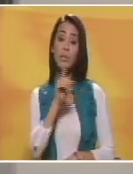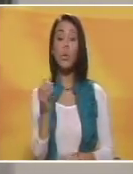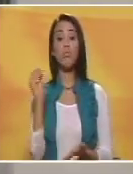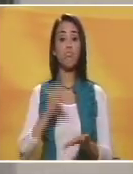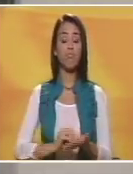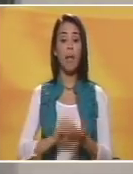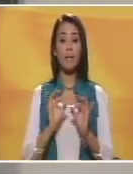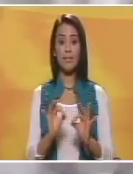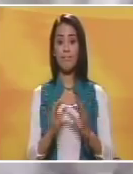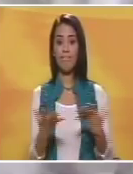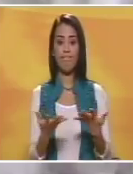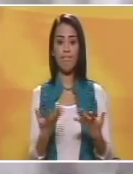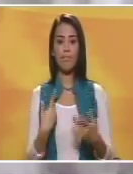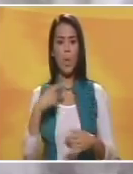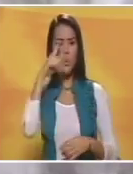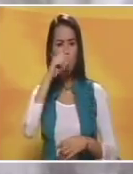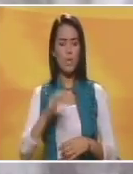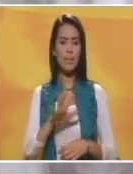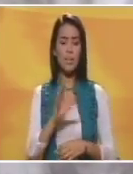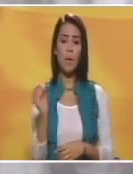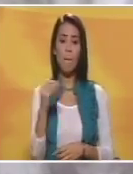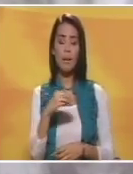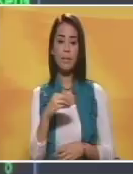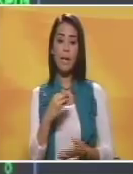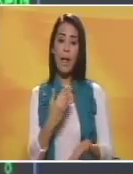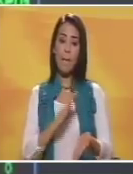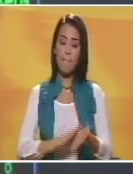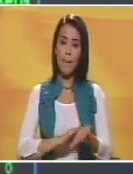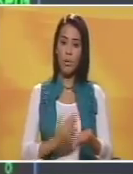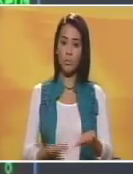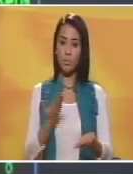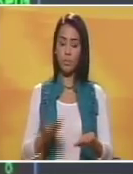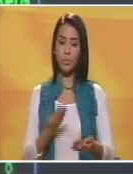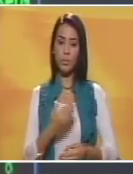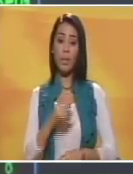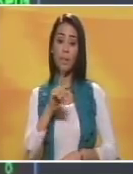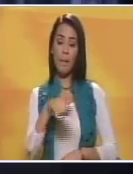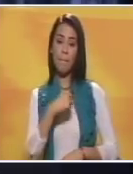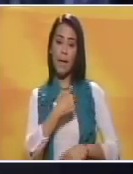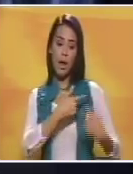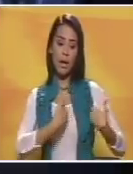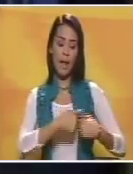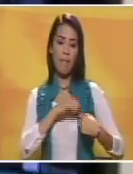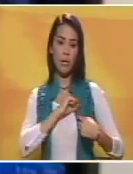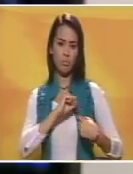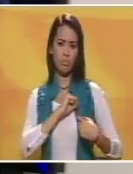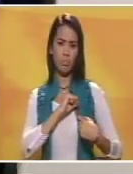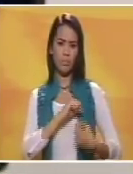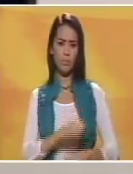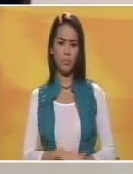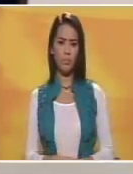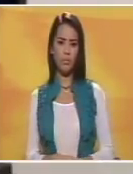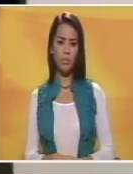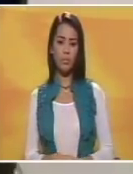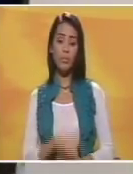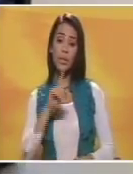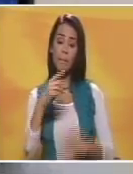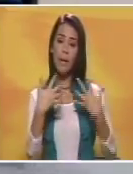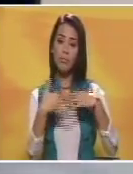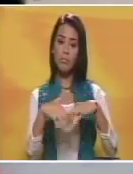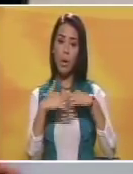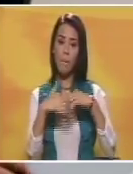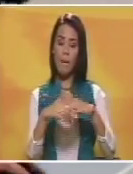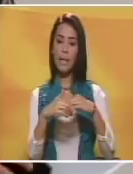mientras que la ira aumenta 5 veces la presión arterial y la frecuencia cardíaca. También existe la posibilidad de un derrame